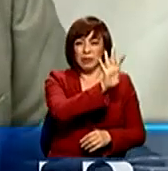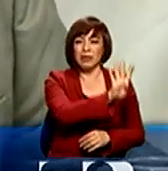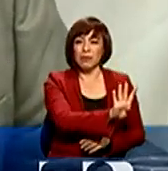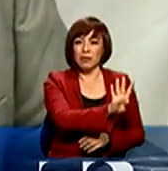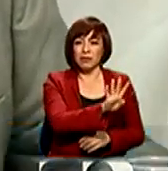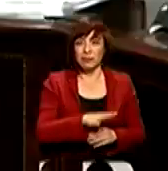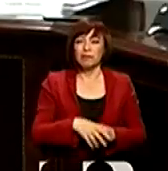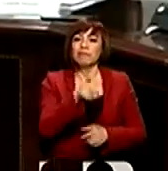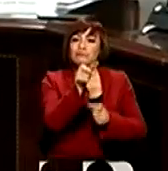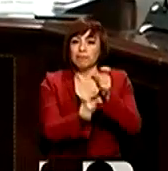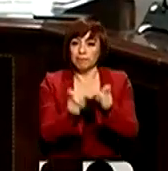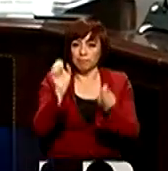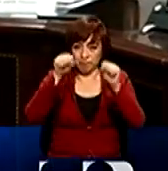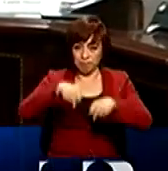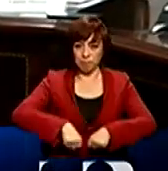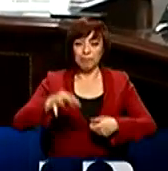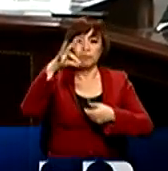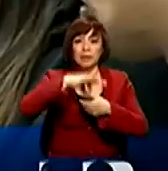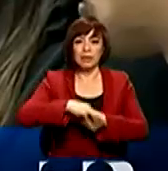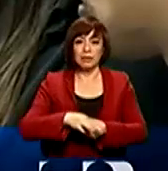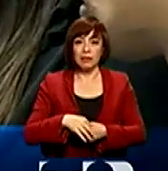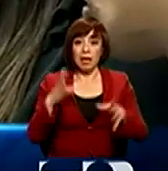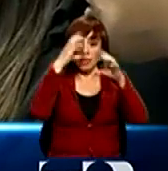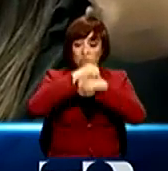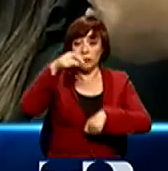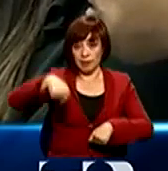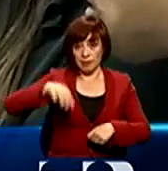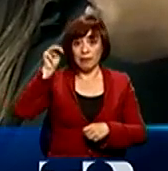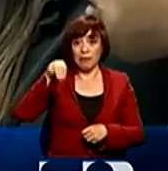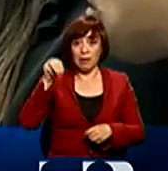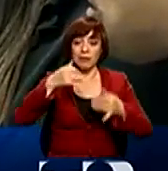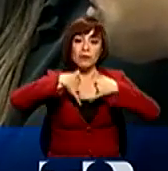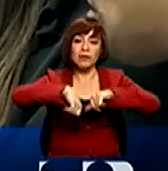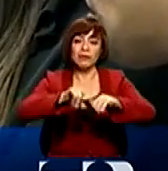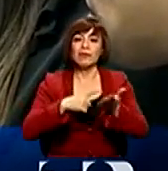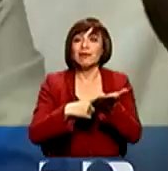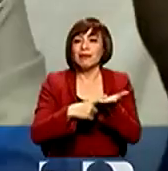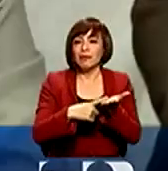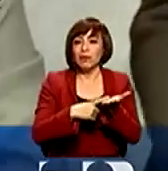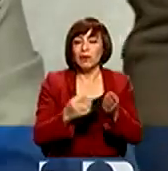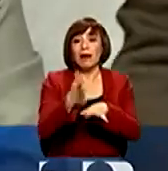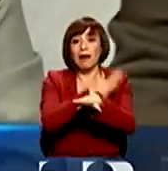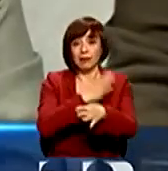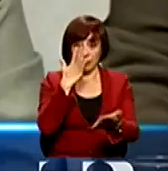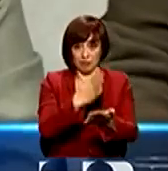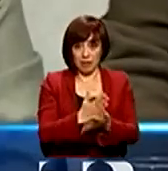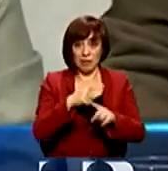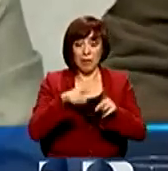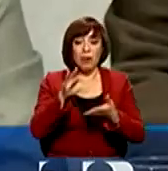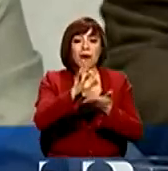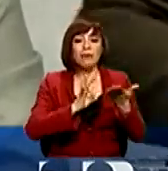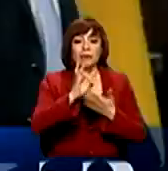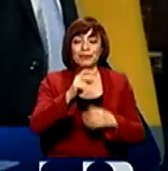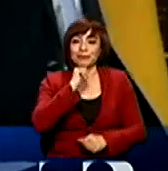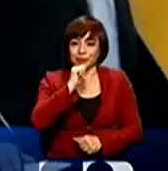13.261.994 registros. La noche de este martes, en la continuación de la sesión del Pleno, que se suspendió, se aprobará el registro o